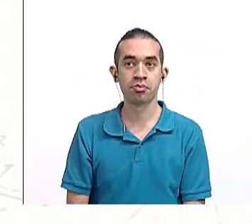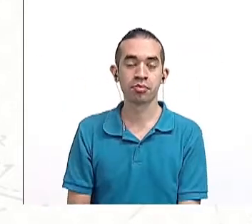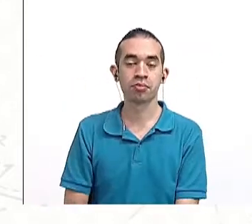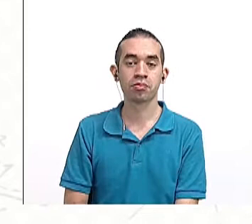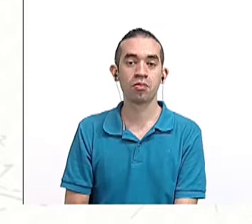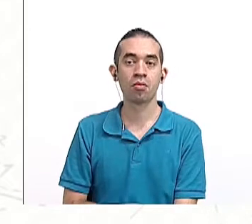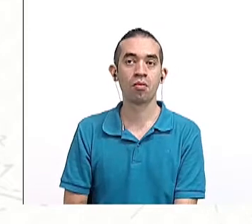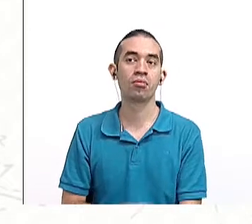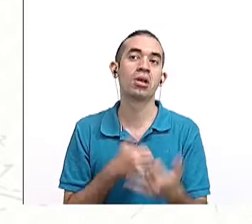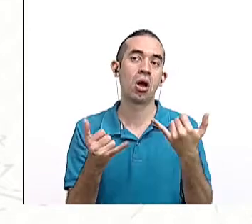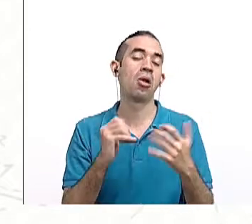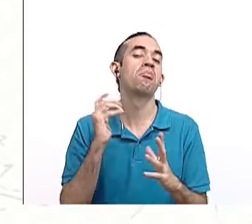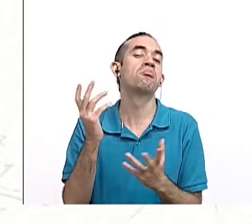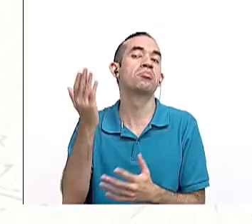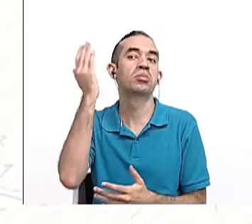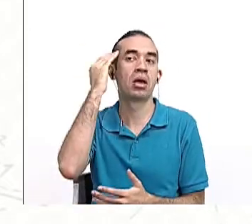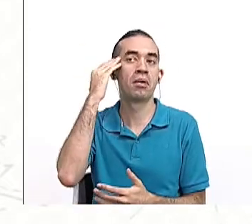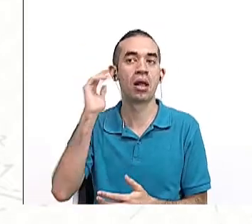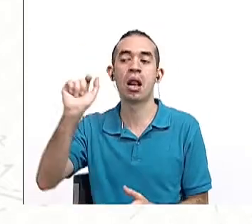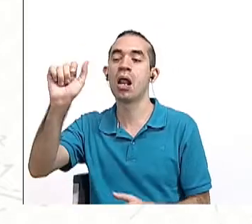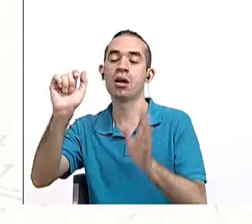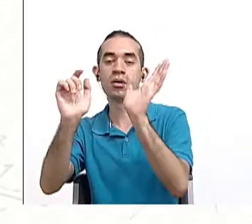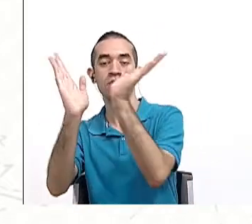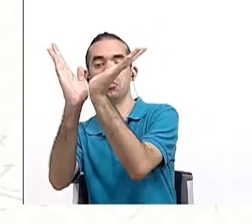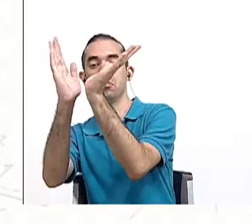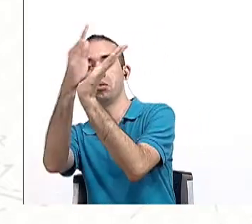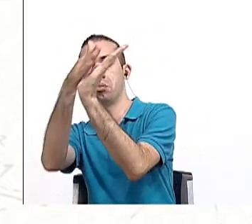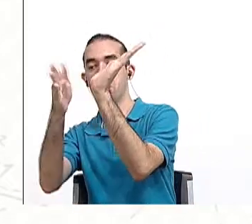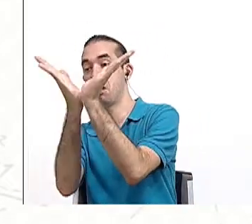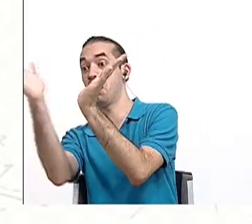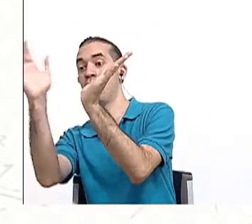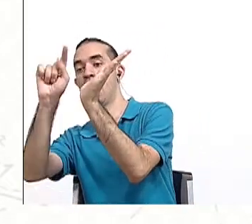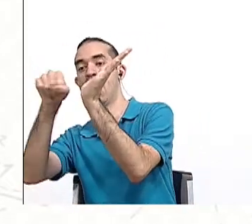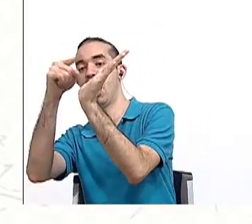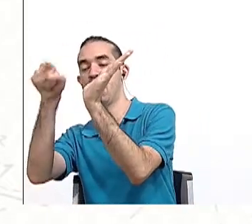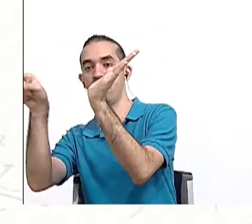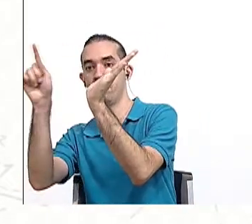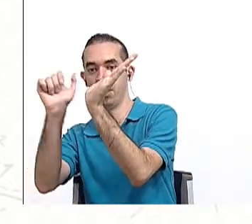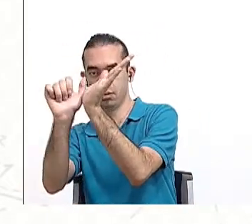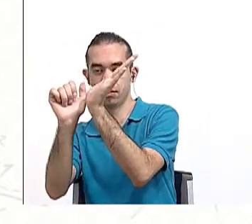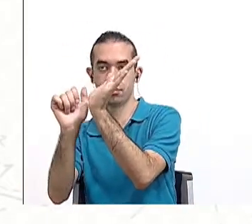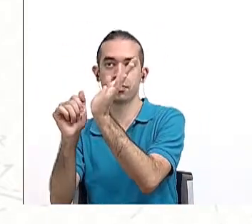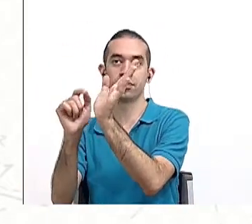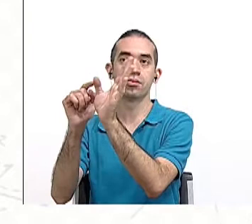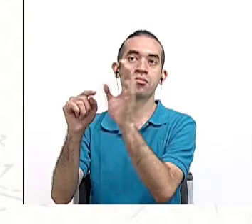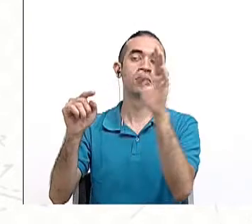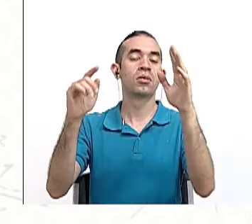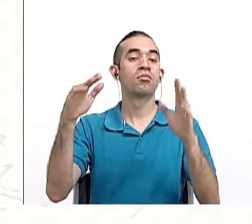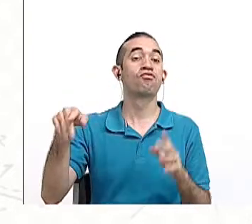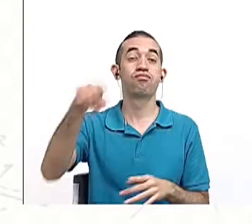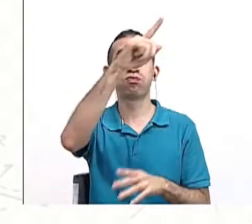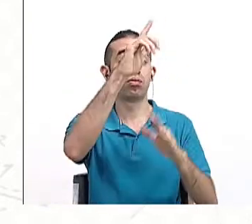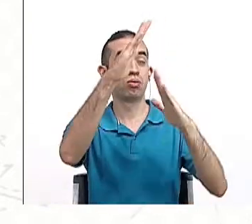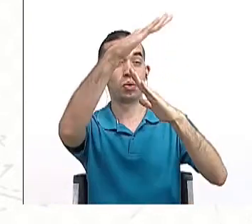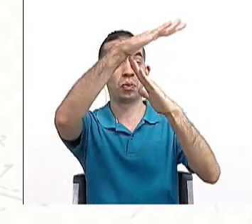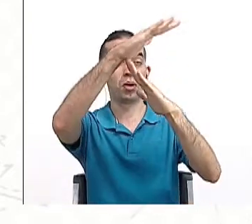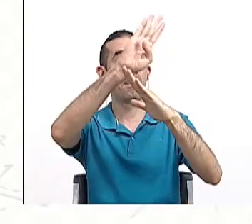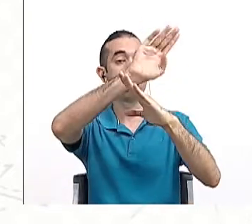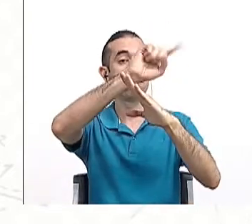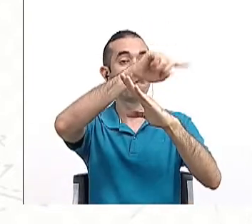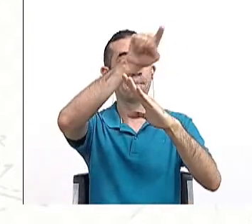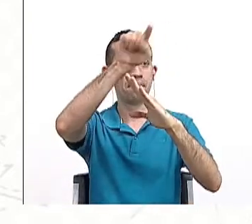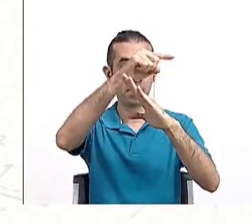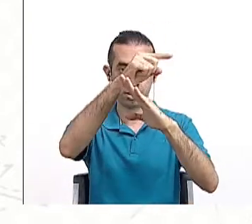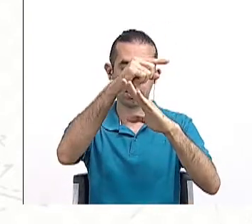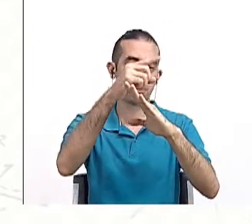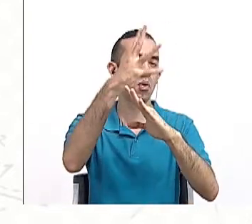lo que es el valor de alfa y beta sí bueno vamos a iniciar cuéntenme vamos a determinar